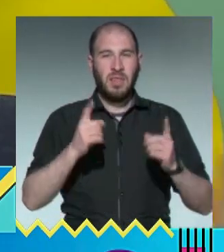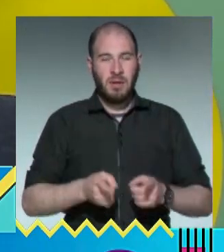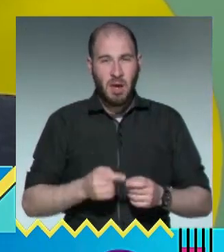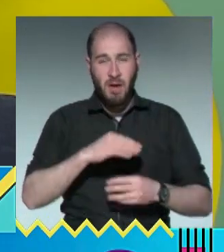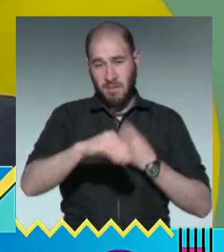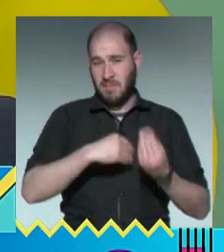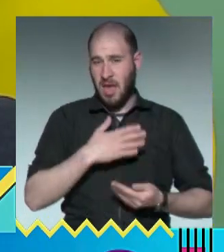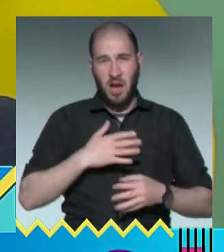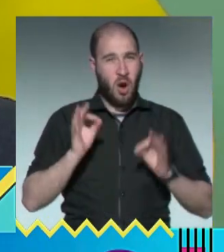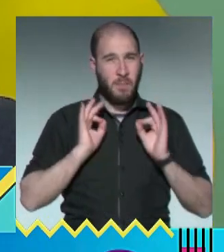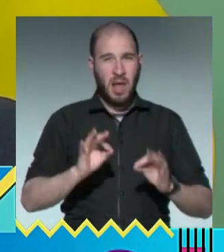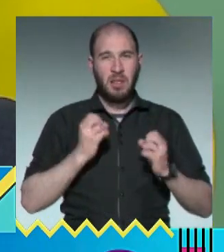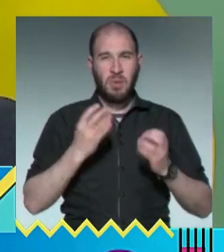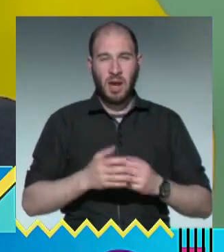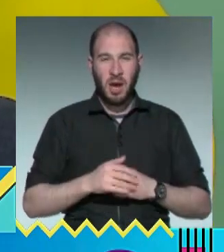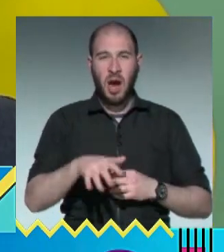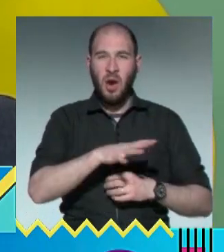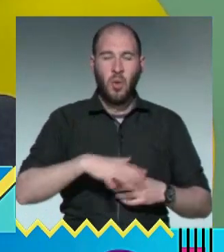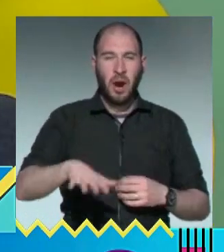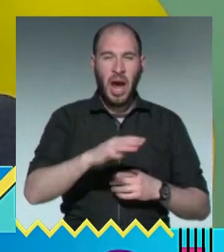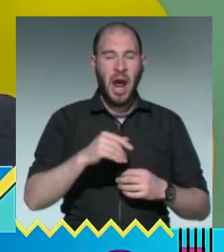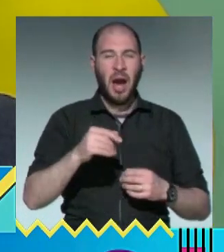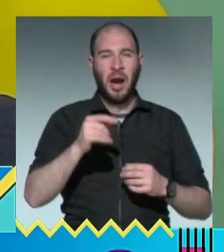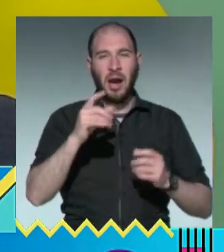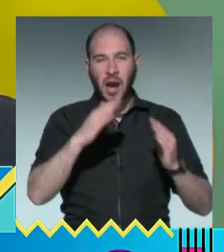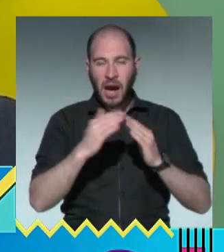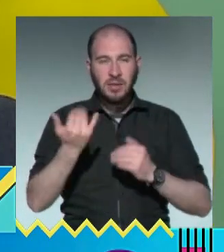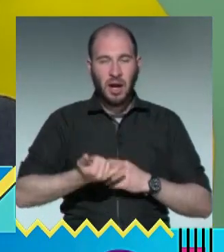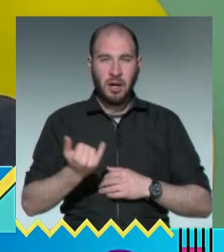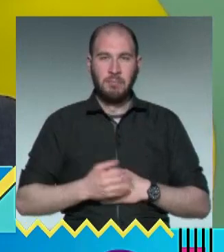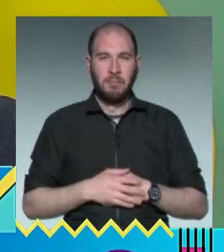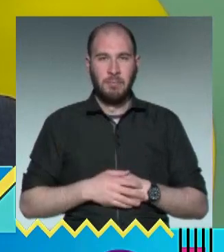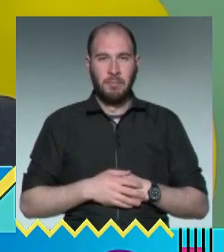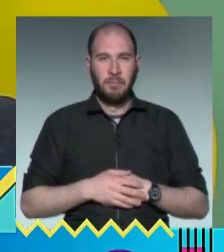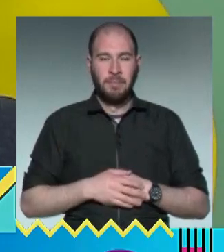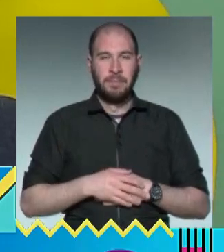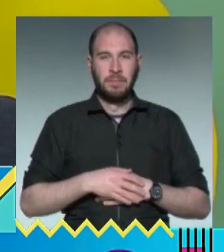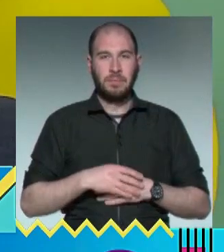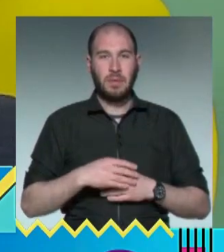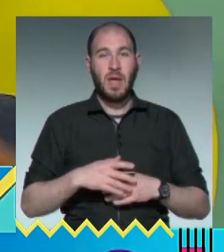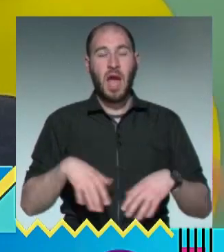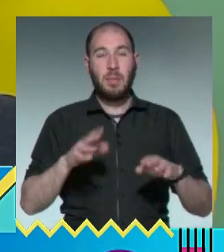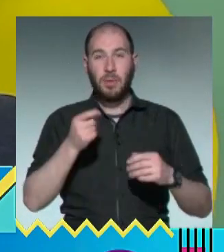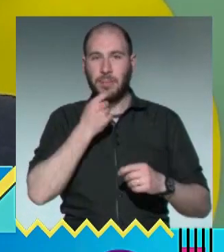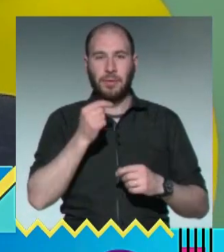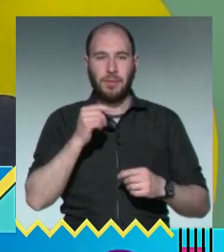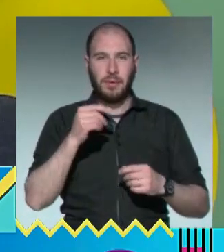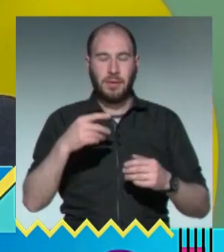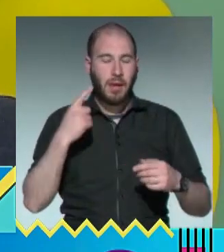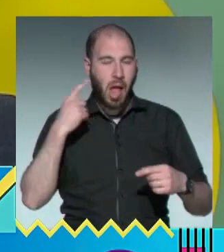toda mi familia porque son lugares donde hay viviendas, ¿sí? Y puedo, por un